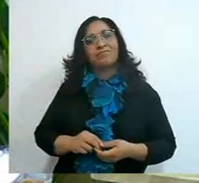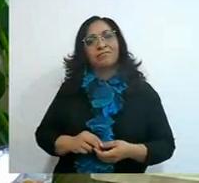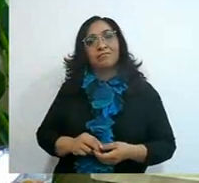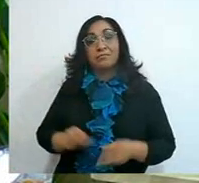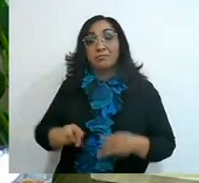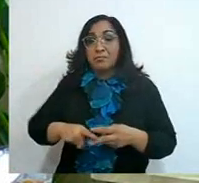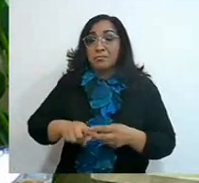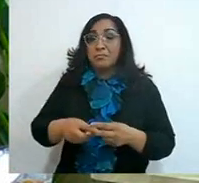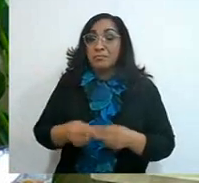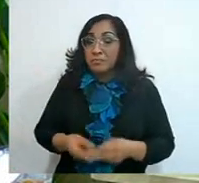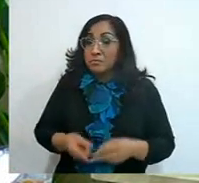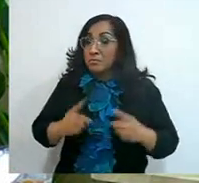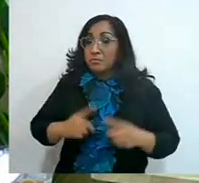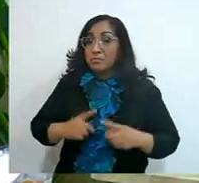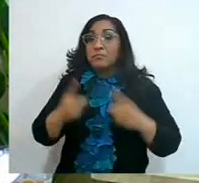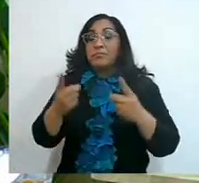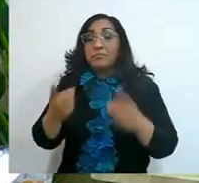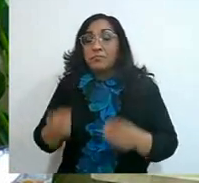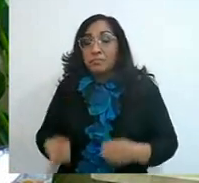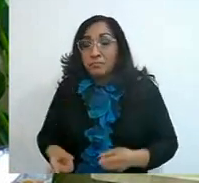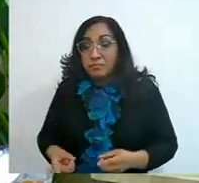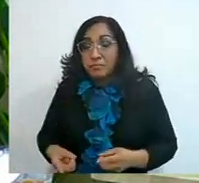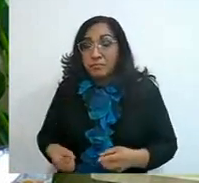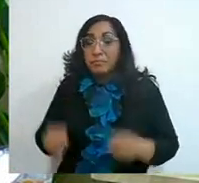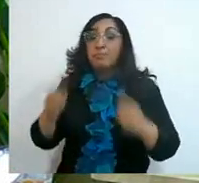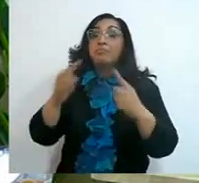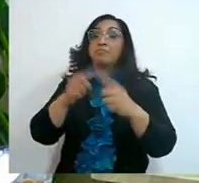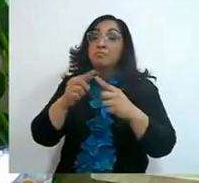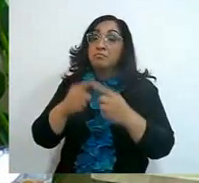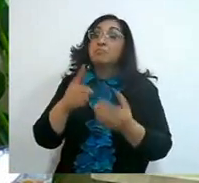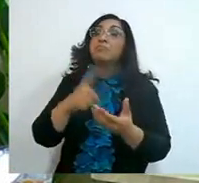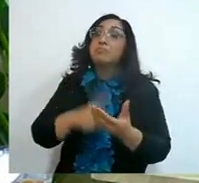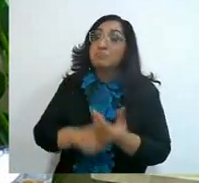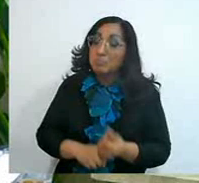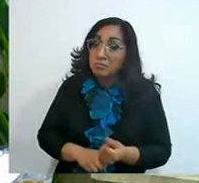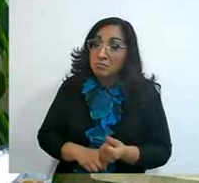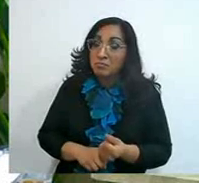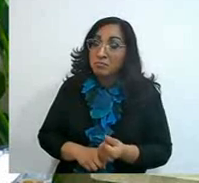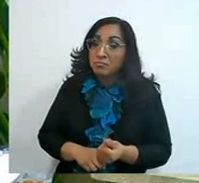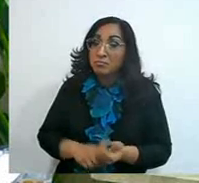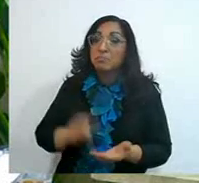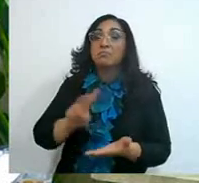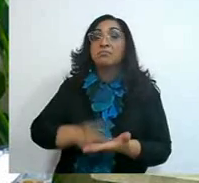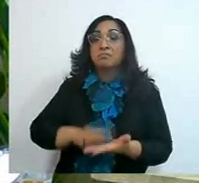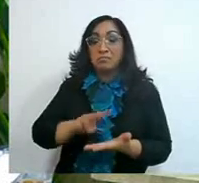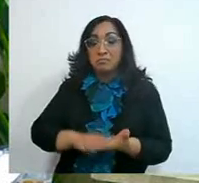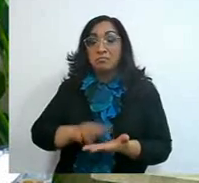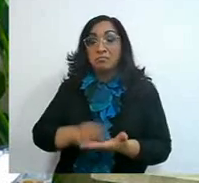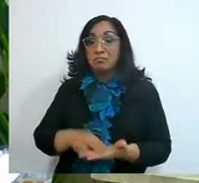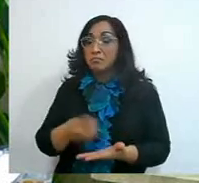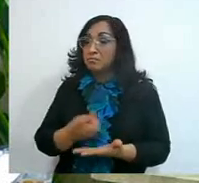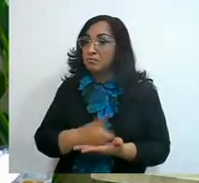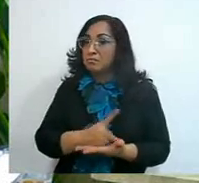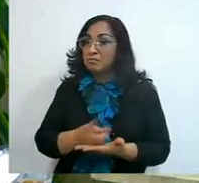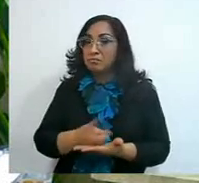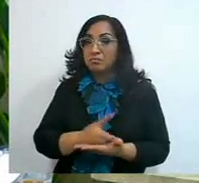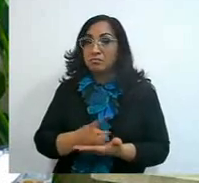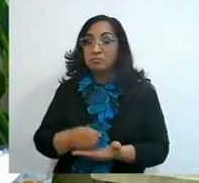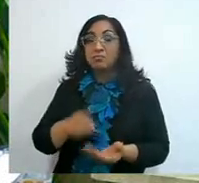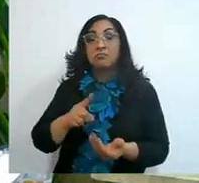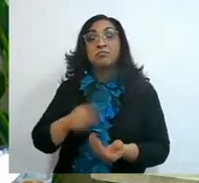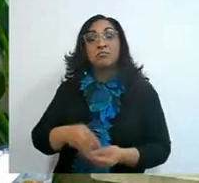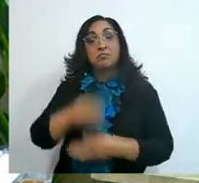Y empezaron a darla dentro de la iglesia y a venderla, vender ese libro dentro de la